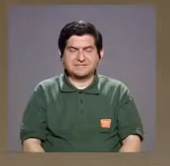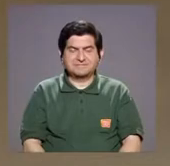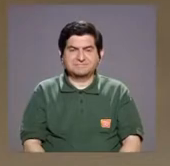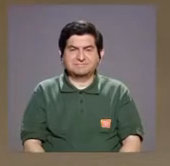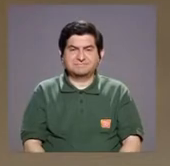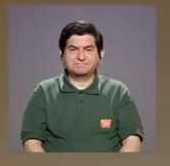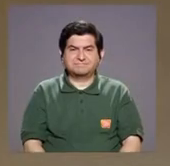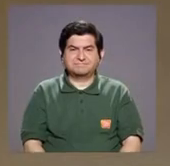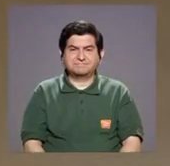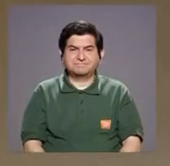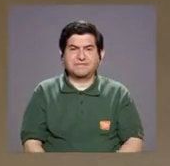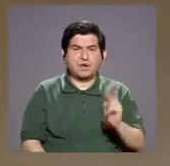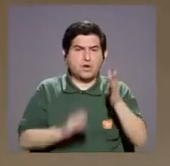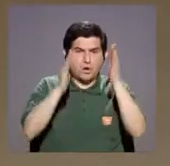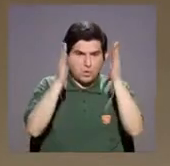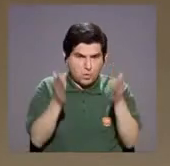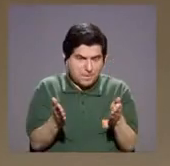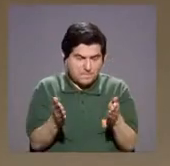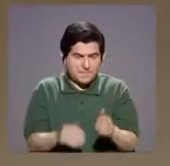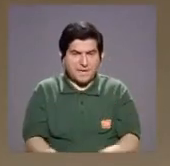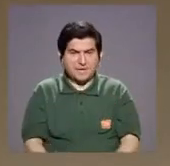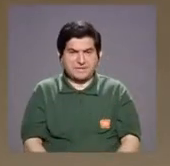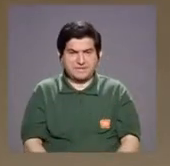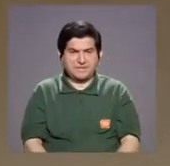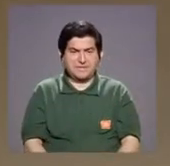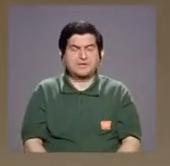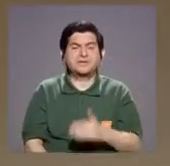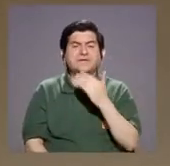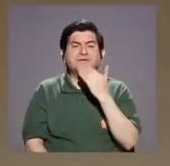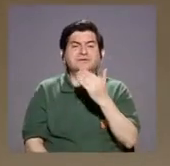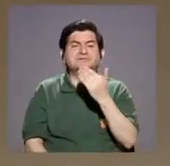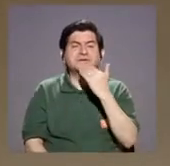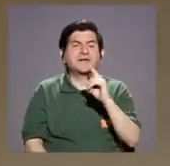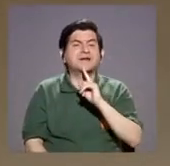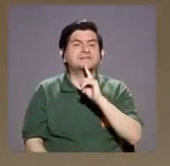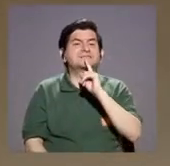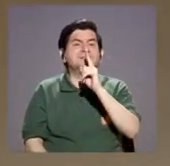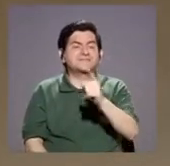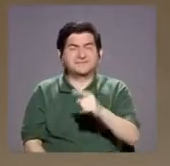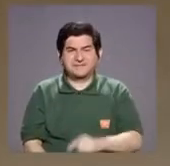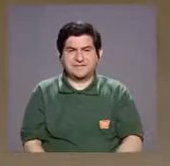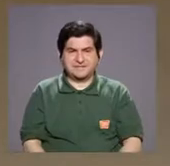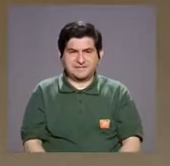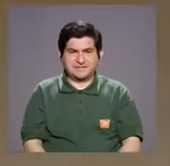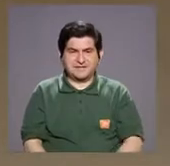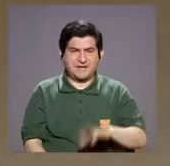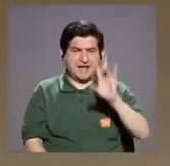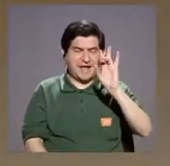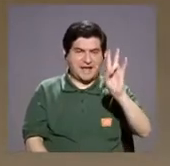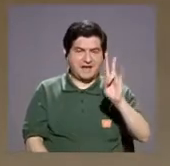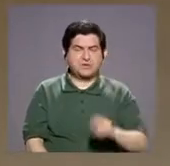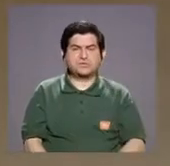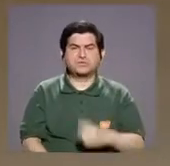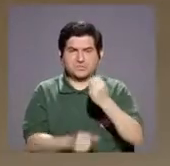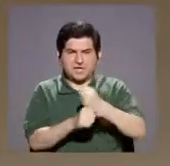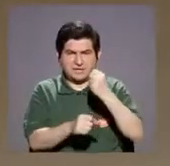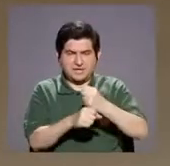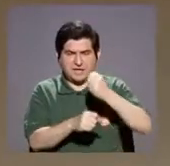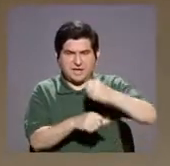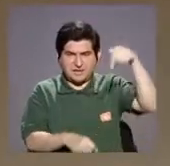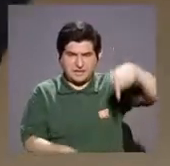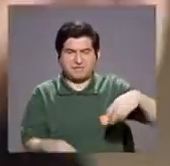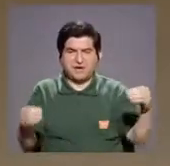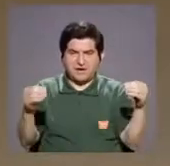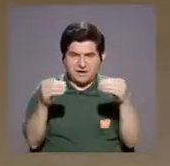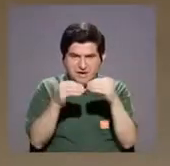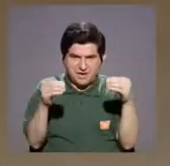los compañeros y gracias por mencionar a los compañeros a los siete que están involucrados aquí más